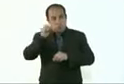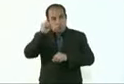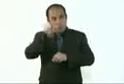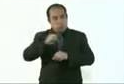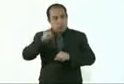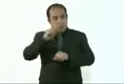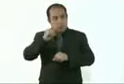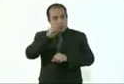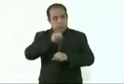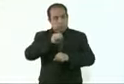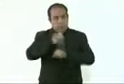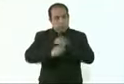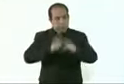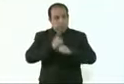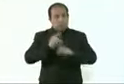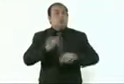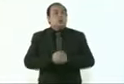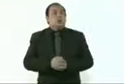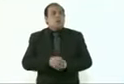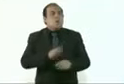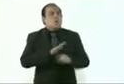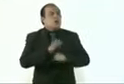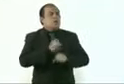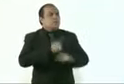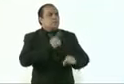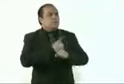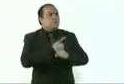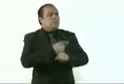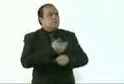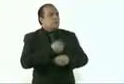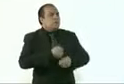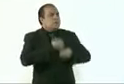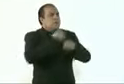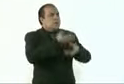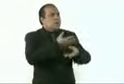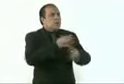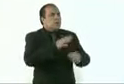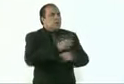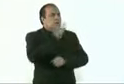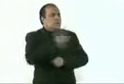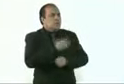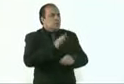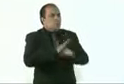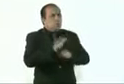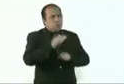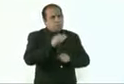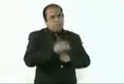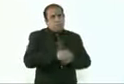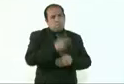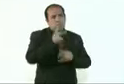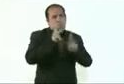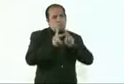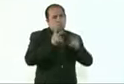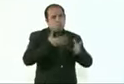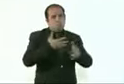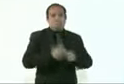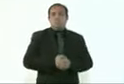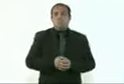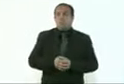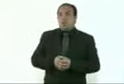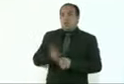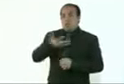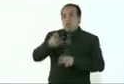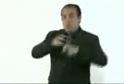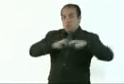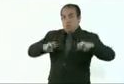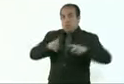el momento, ¿qué opciones se les ha ofrecido o han aceptado? ¿Qué se está previendo en ese sentido? Ahí trabajan, hay mesas de